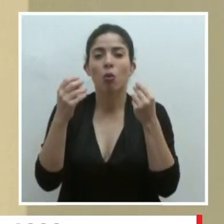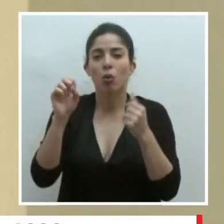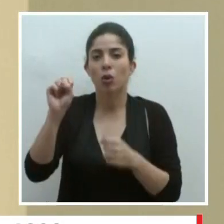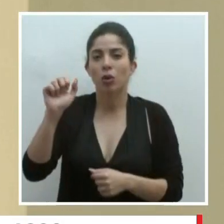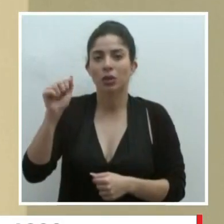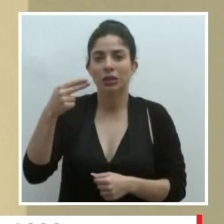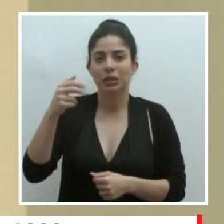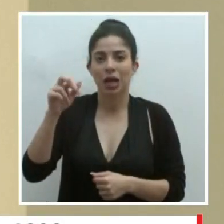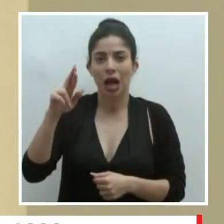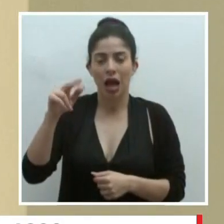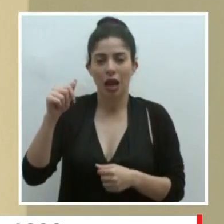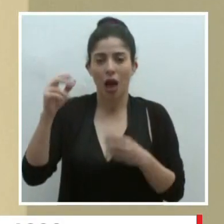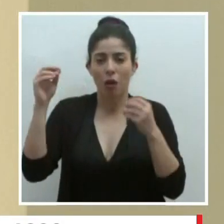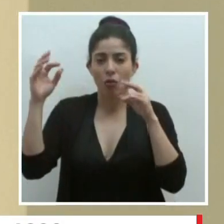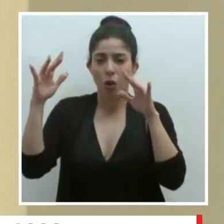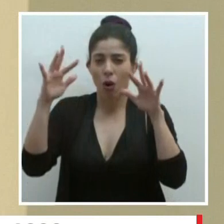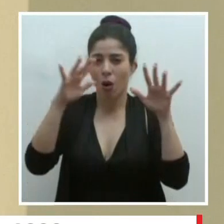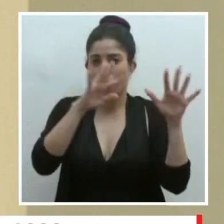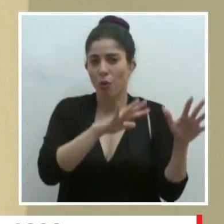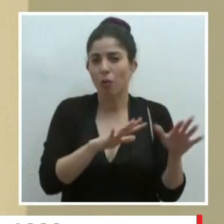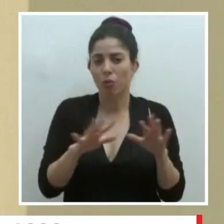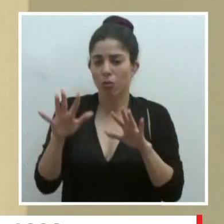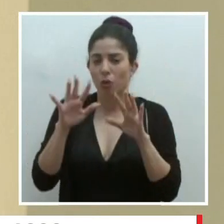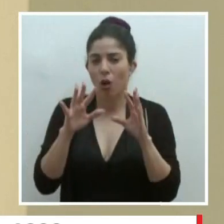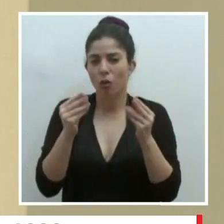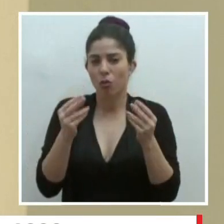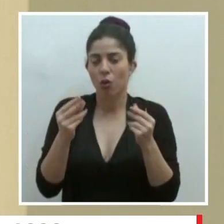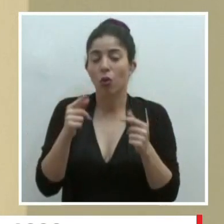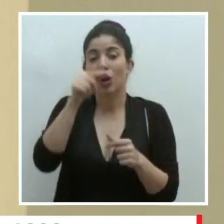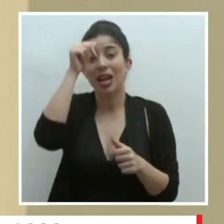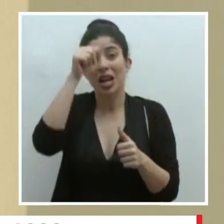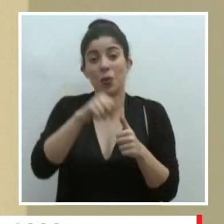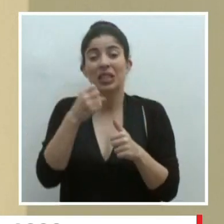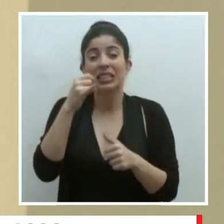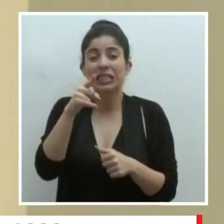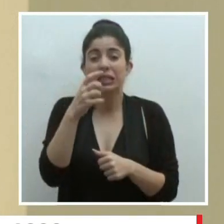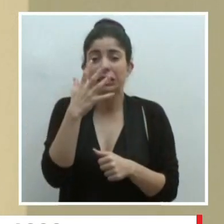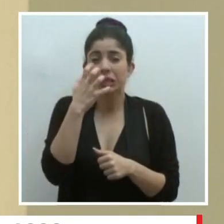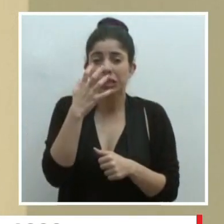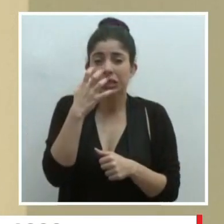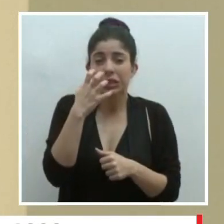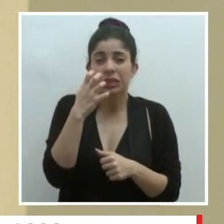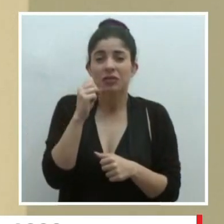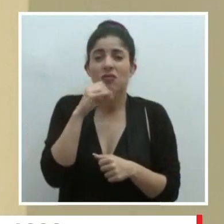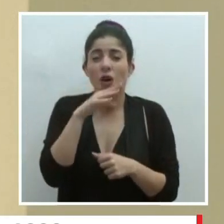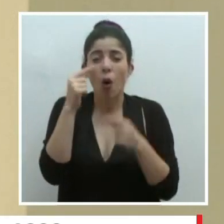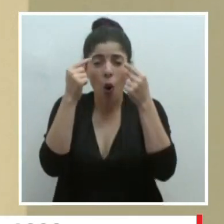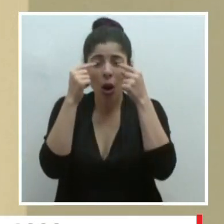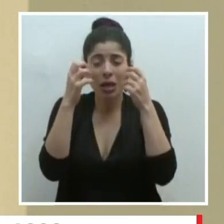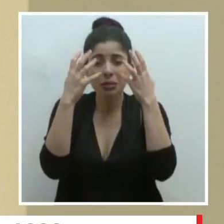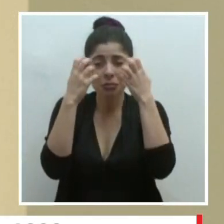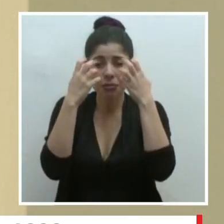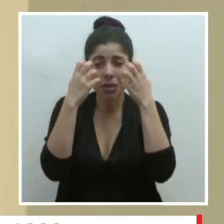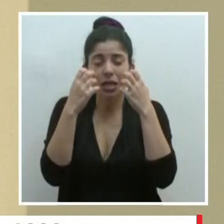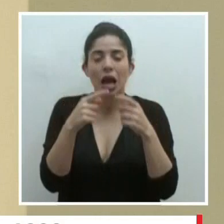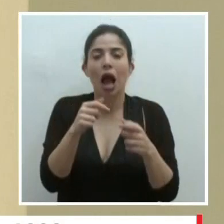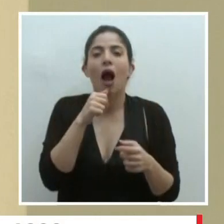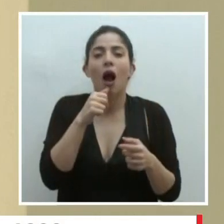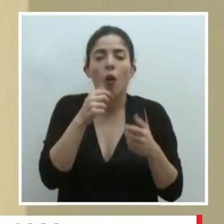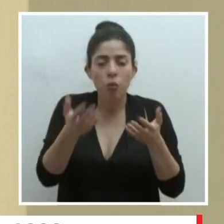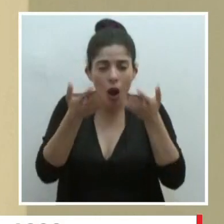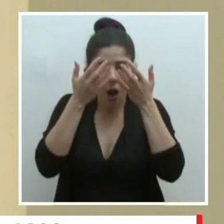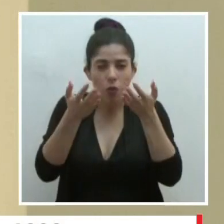Sahara, así que es importante recordar que si tenemos una irritación extraña en los ojos, es importante lavar con abundante